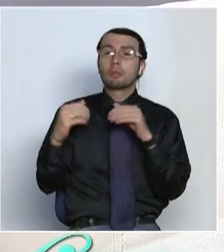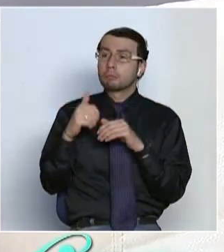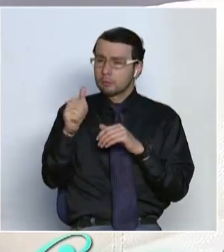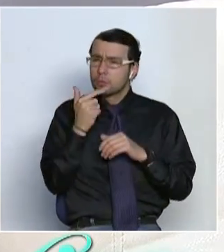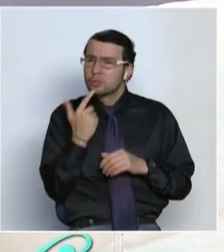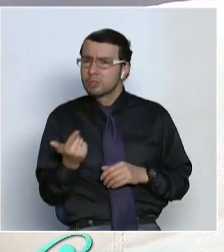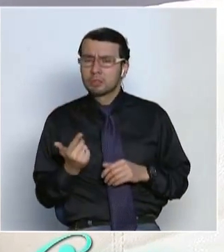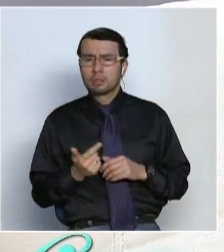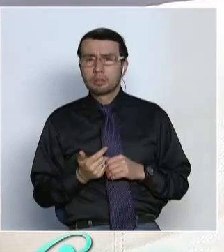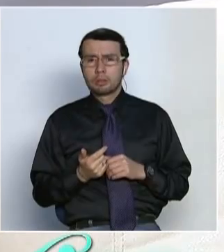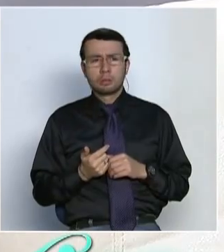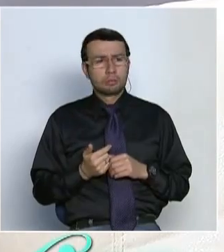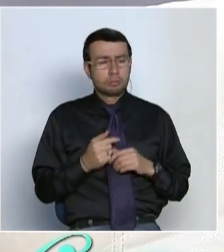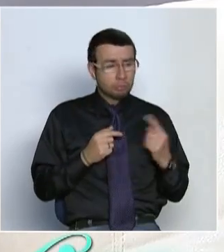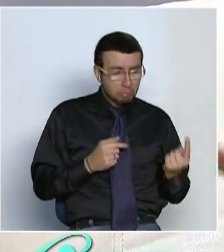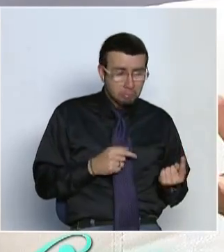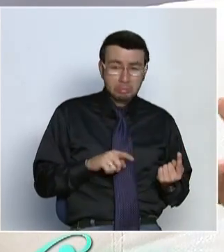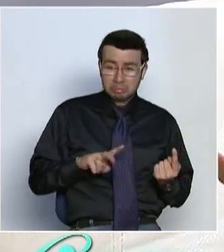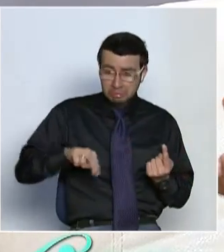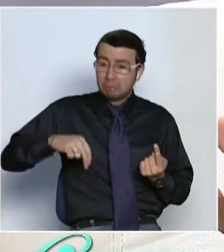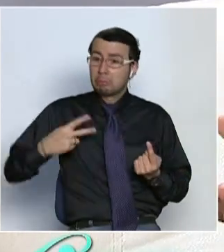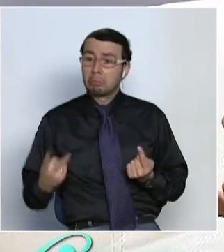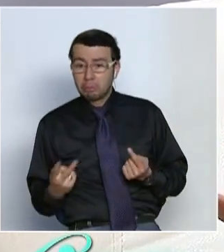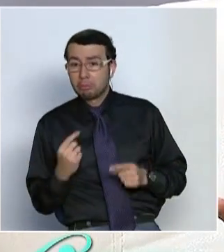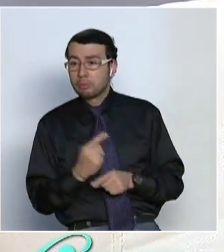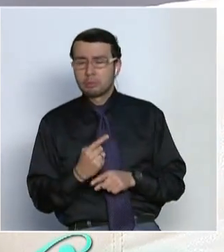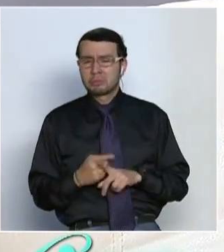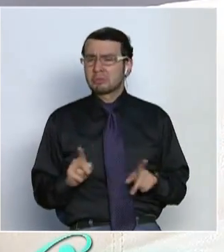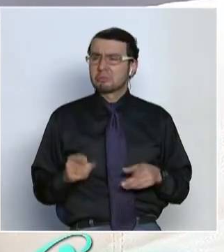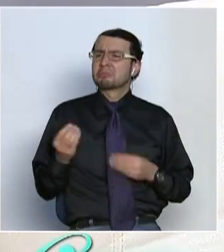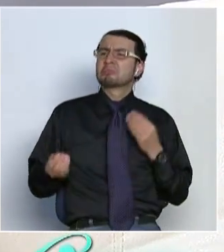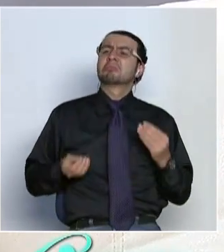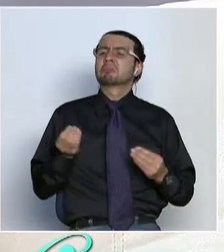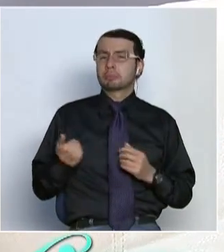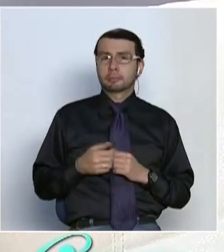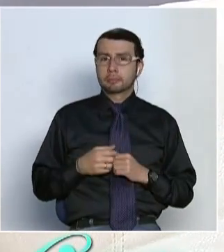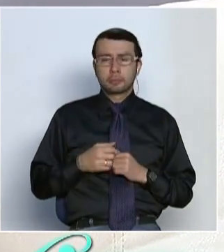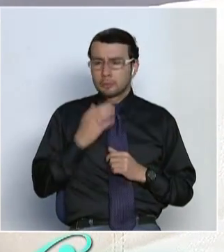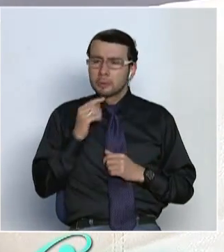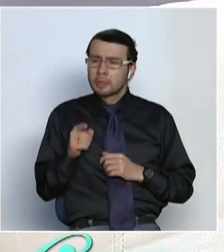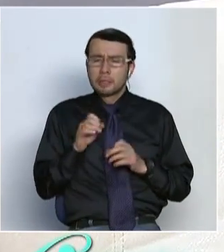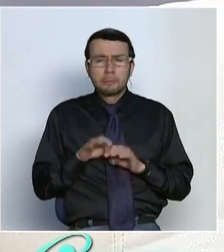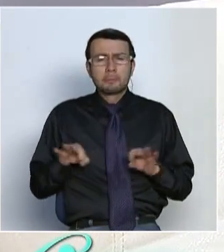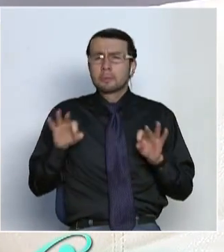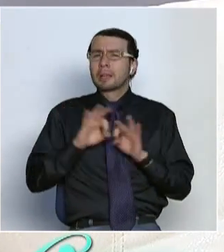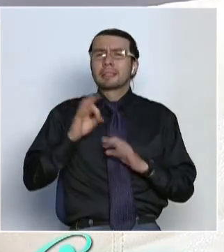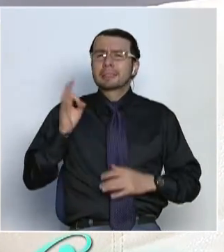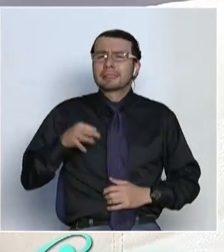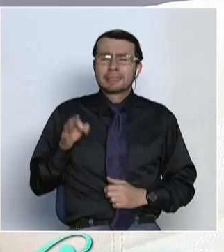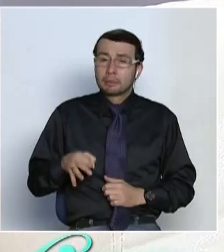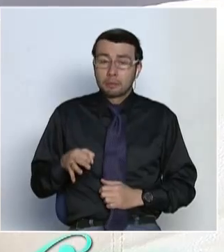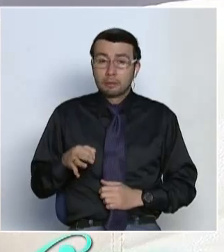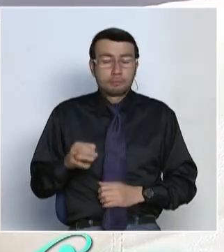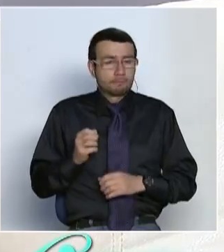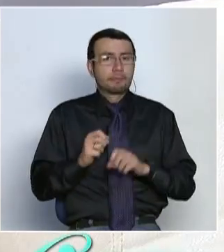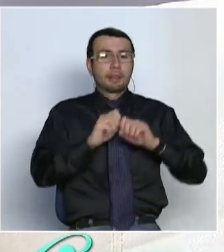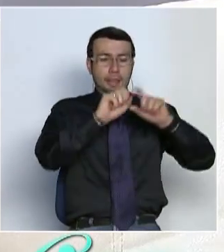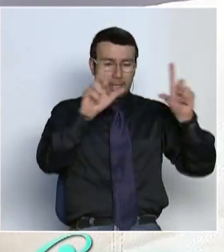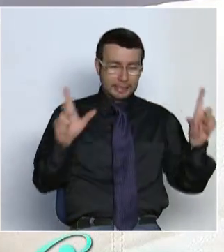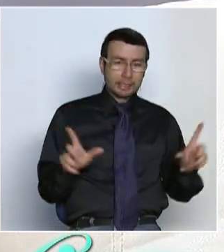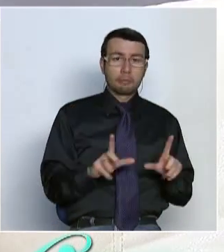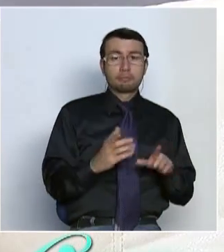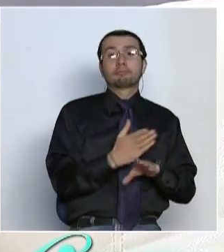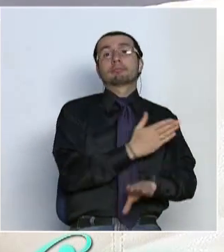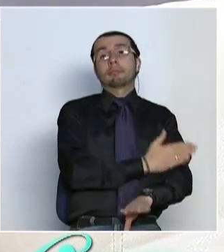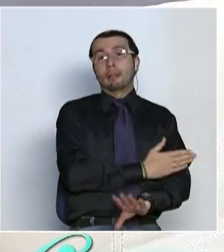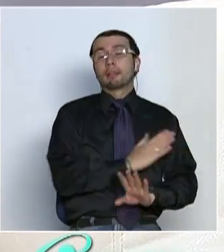dicen, y uno conlleva a lo otro, es distinto, tal. Lo más importante siempre es el examen. Cuando a ella le